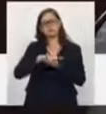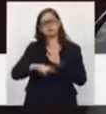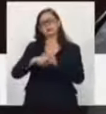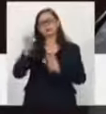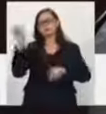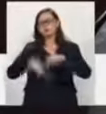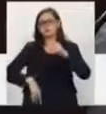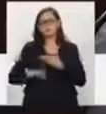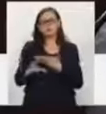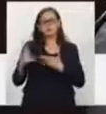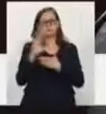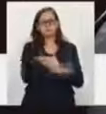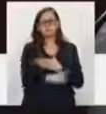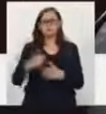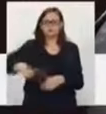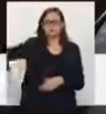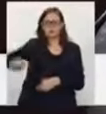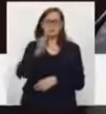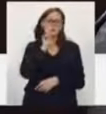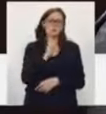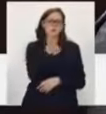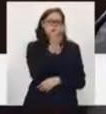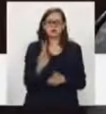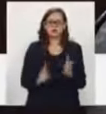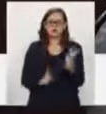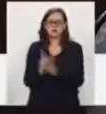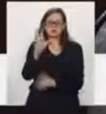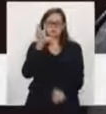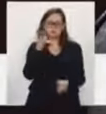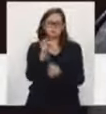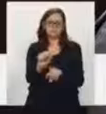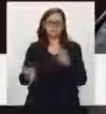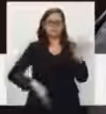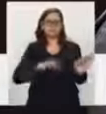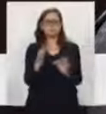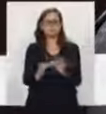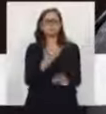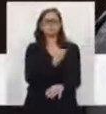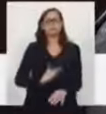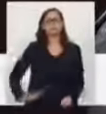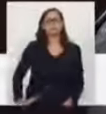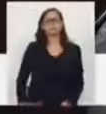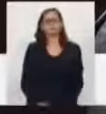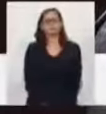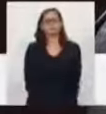en el ejercicio de los derechos de las mujeres. Es cuanto, diputado presidente.